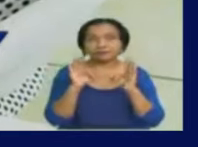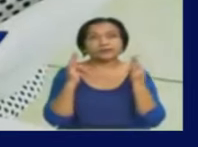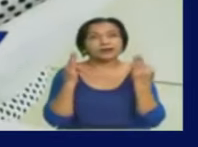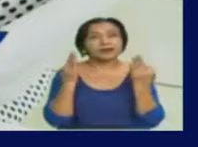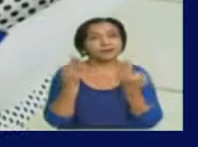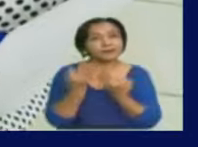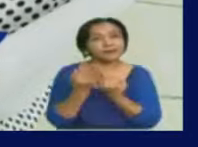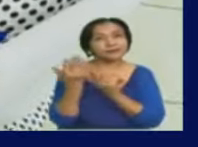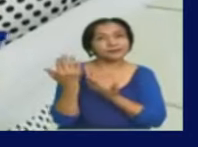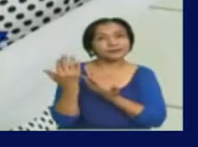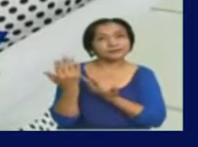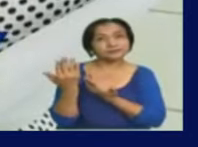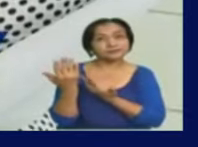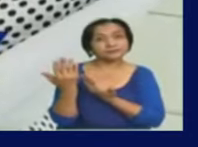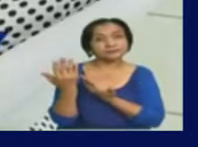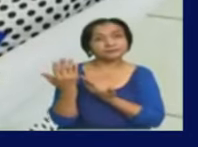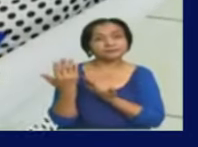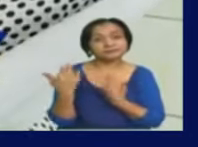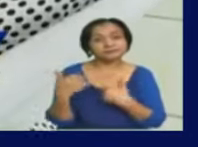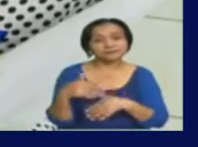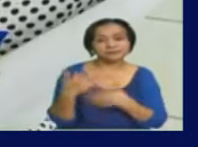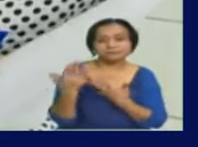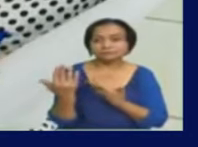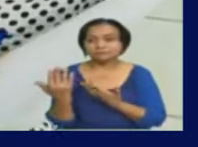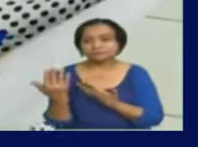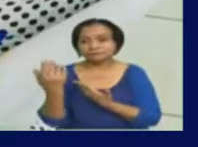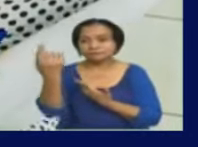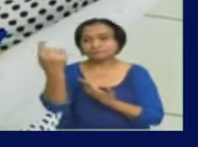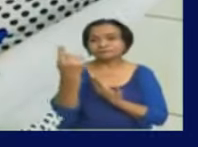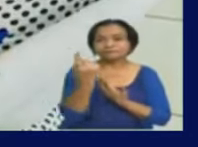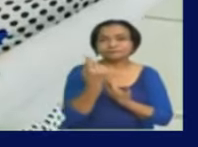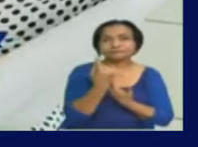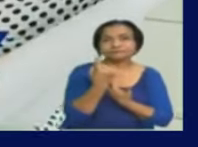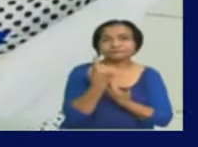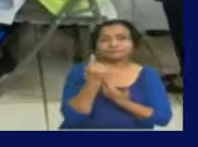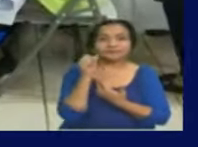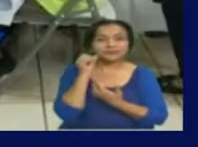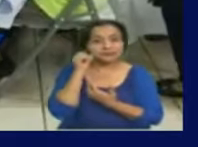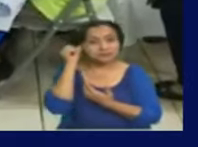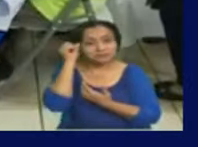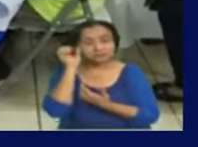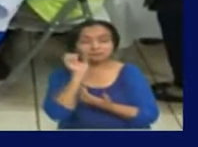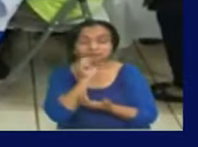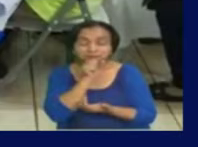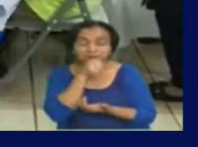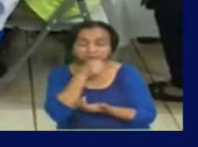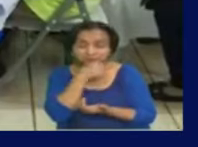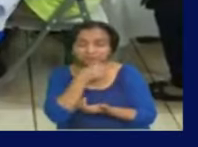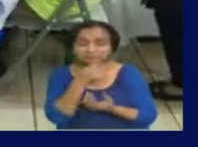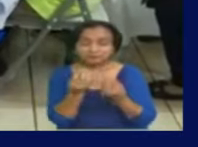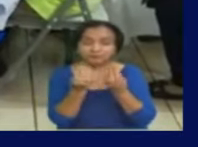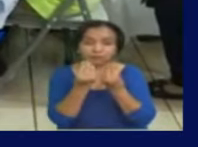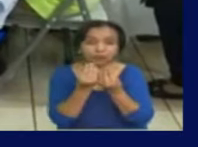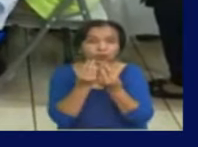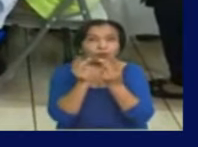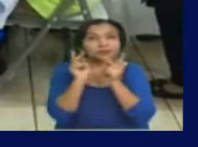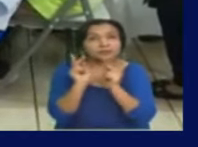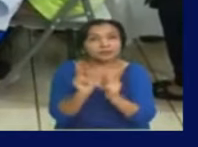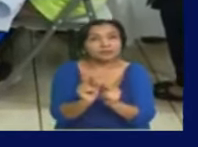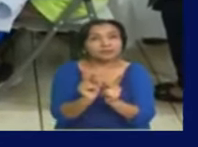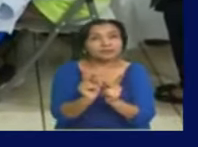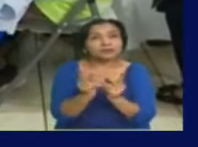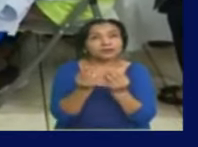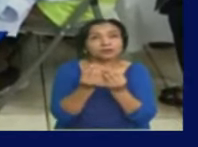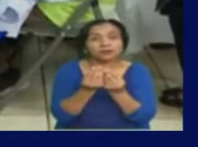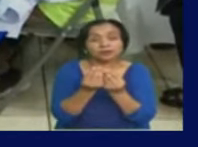está planificado y que está en desarrollo precisamente desde la vacunación voluntaria en todo el